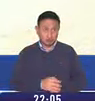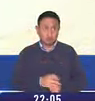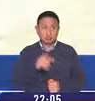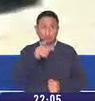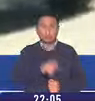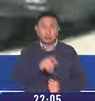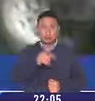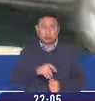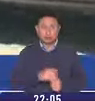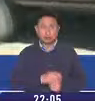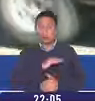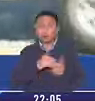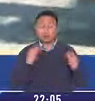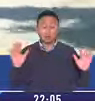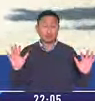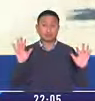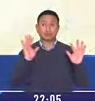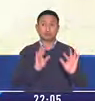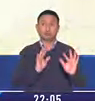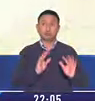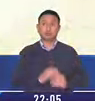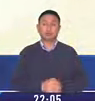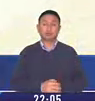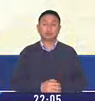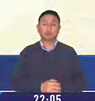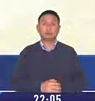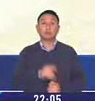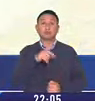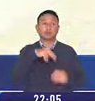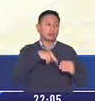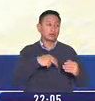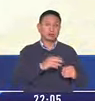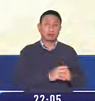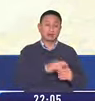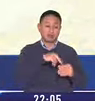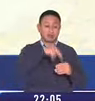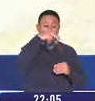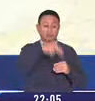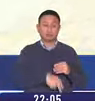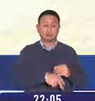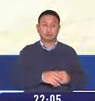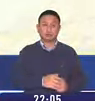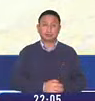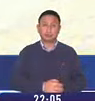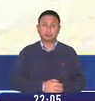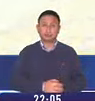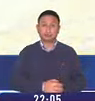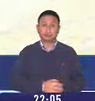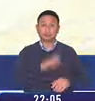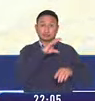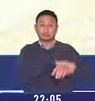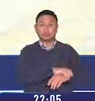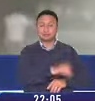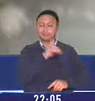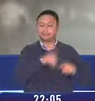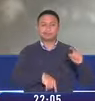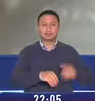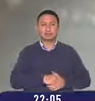todos salimos y este tipo se botó por el muro y no le lograron